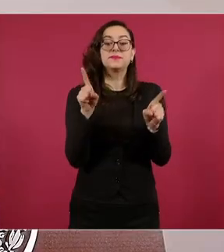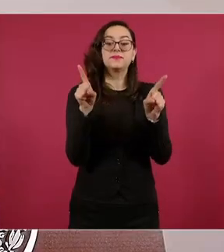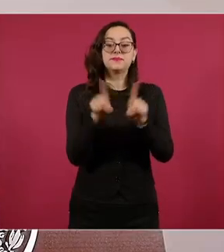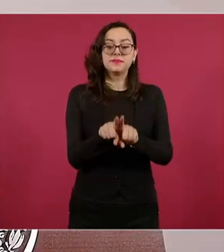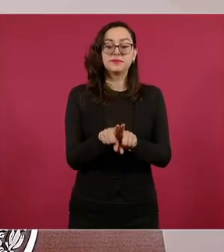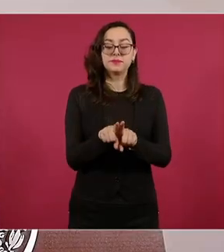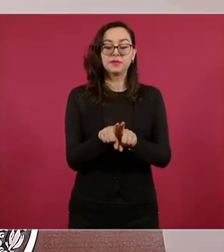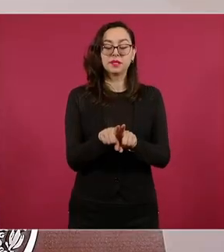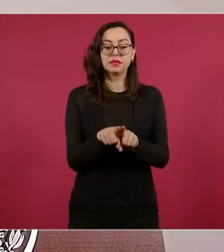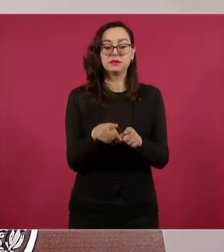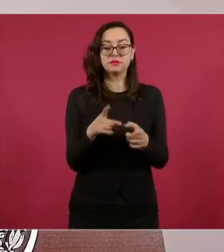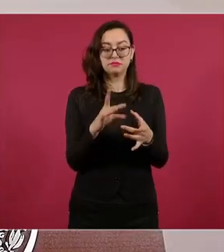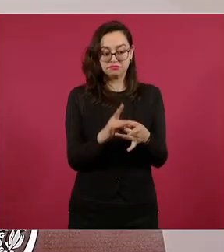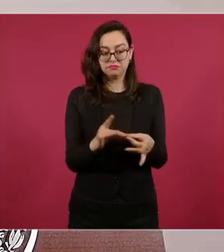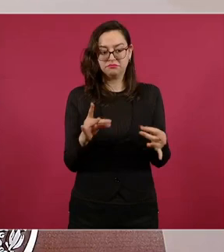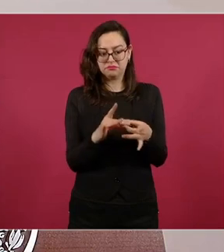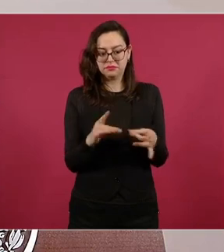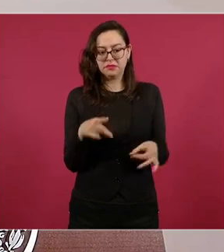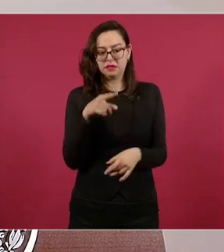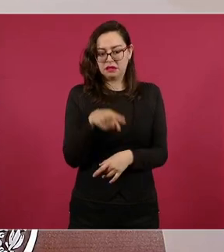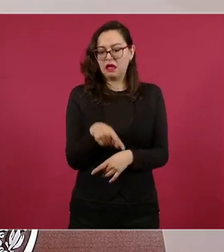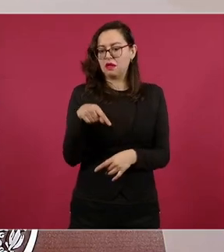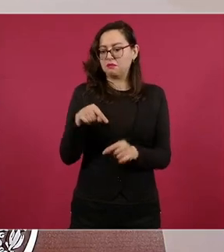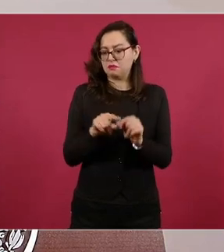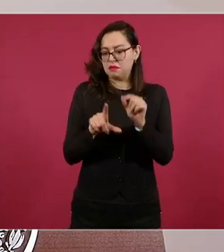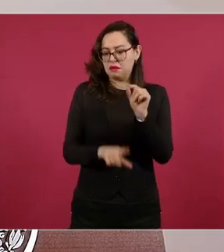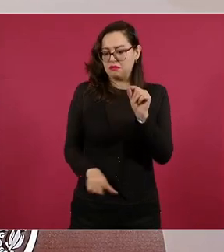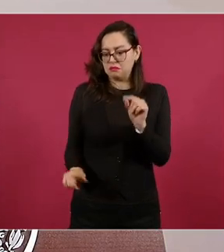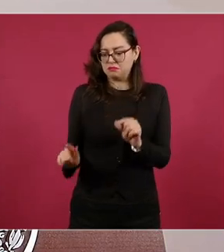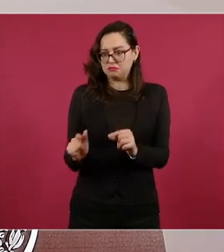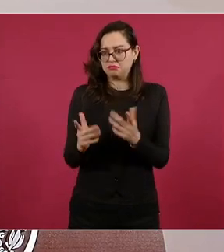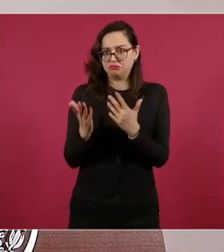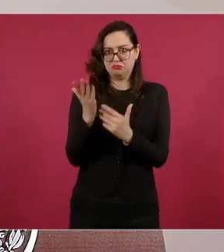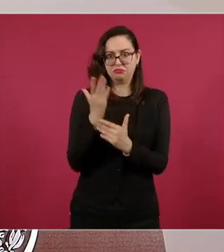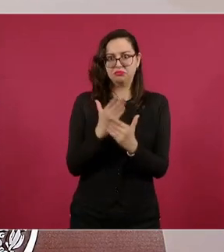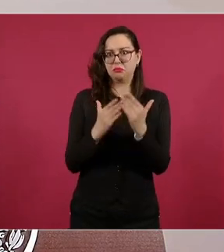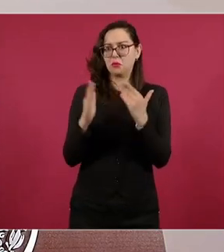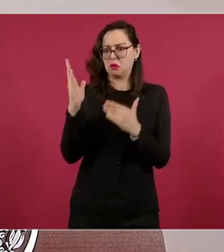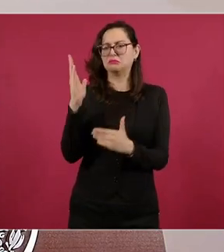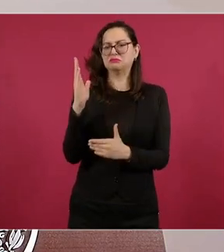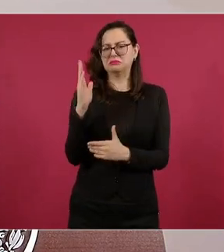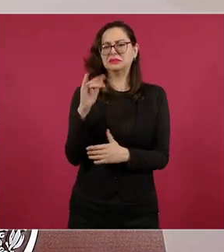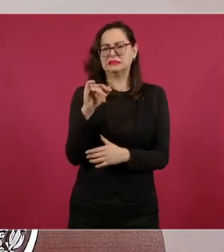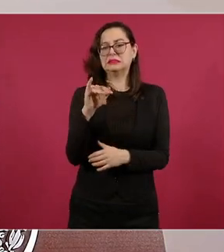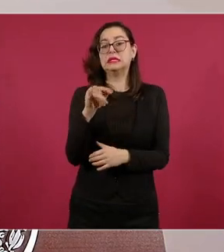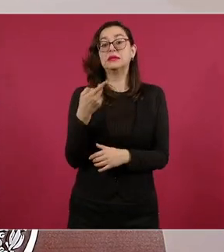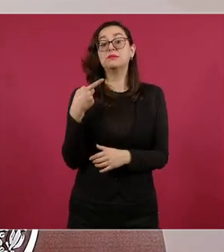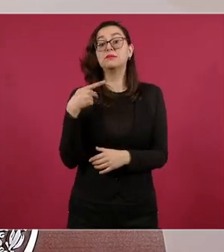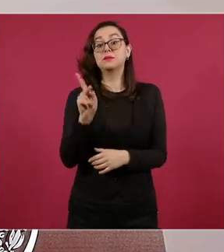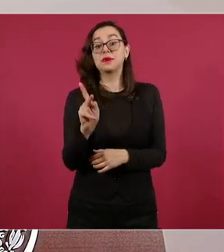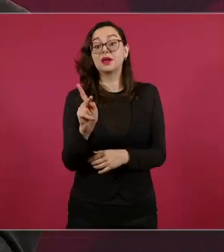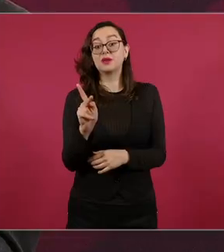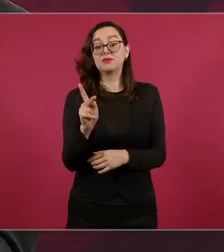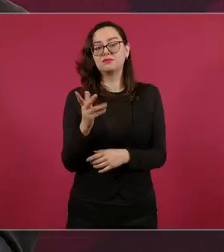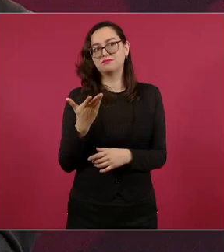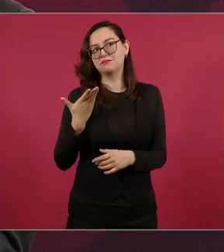con una enorme deuda. Esto, por ejemplo, se desconoce.